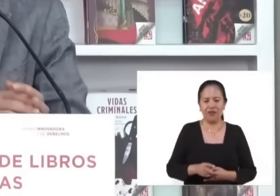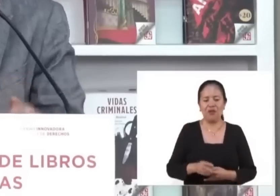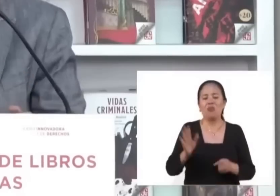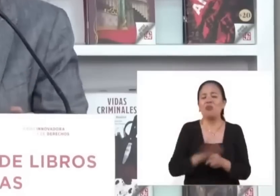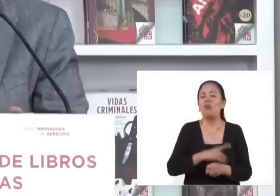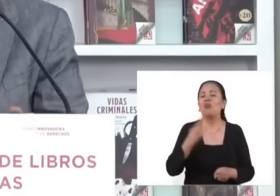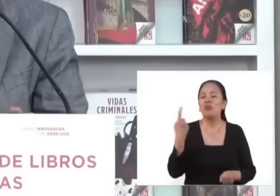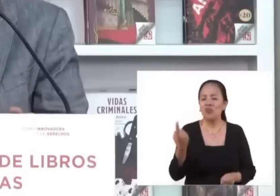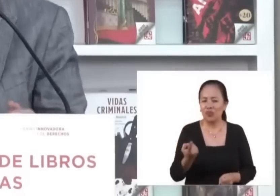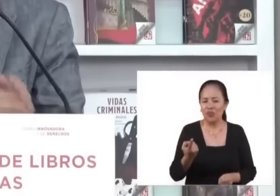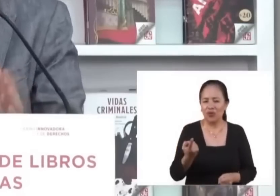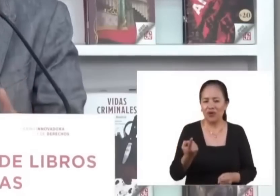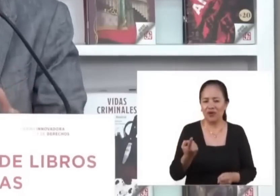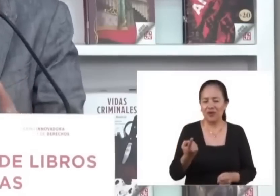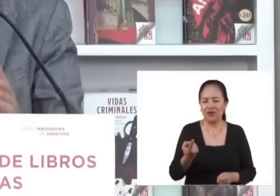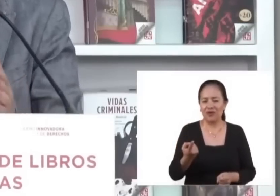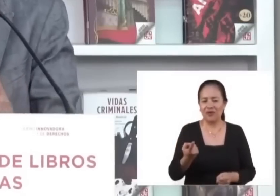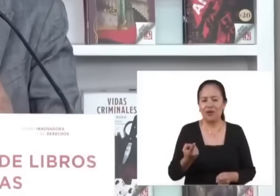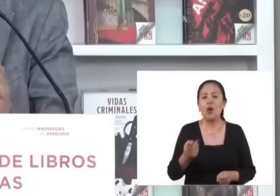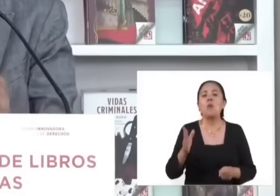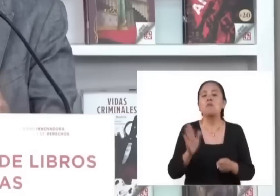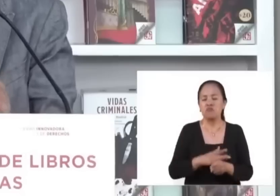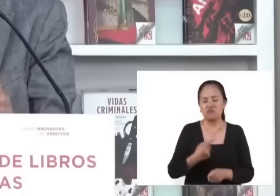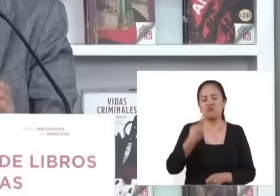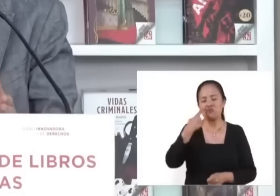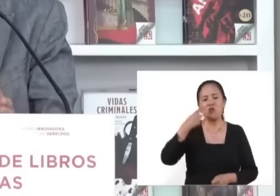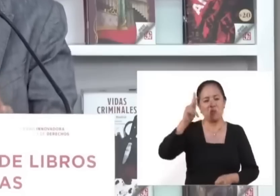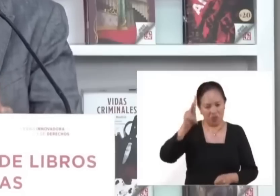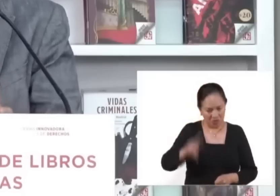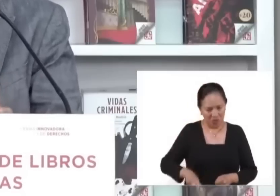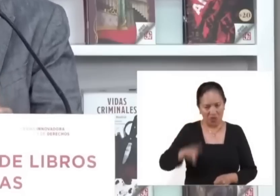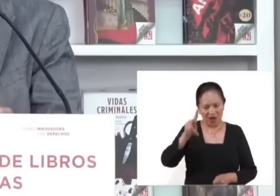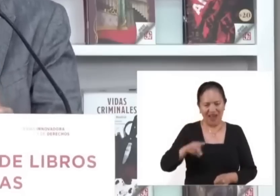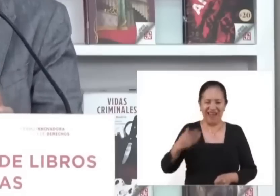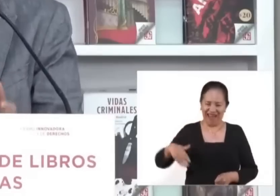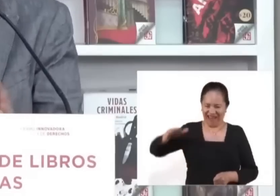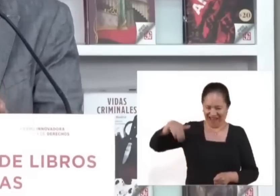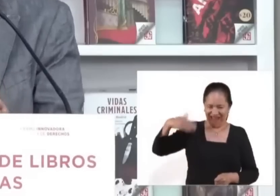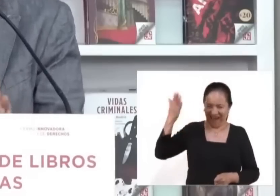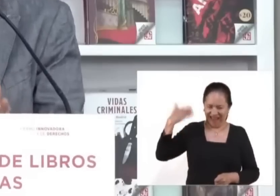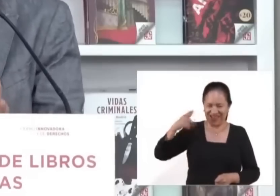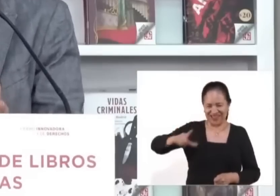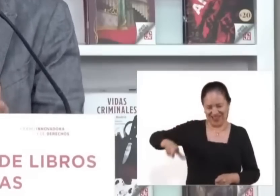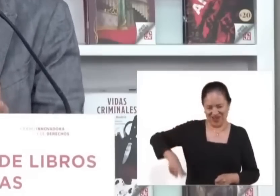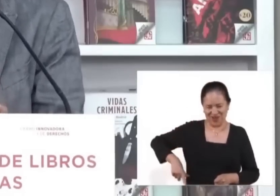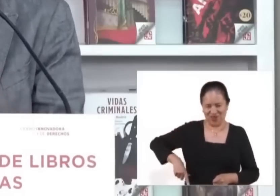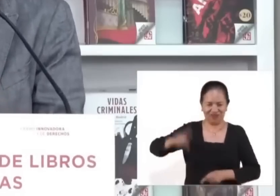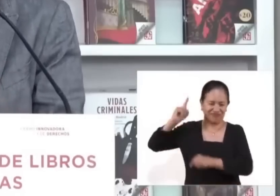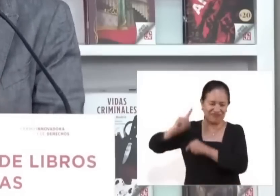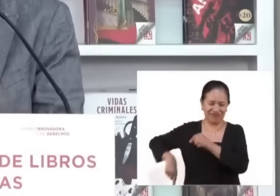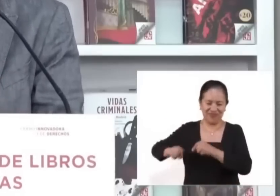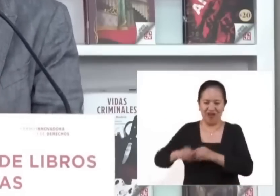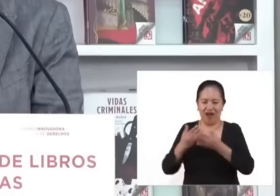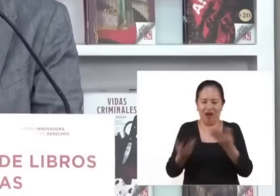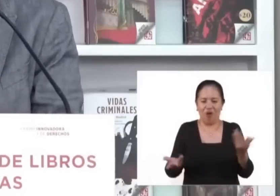porque es el reflejo de que en efecto se acabó el neoliberalismo y en el 2018 México